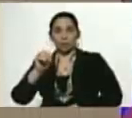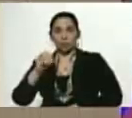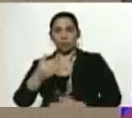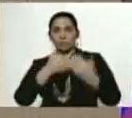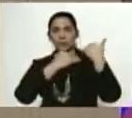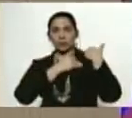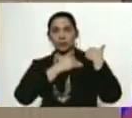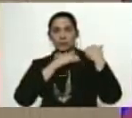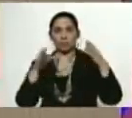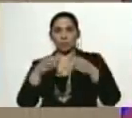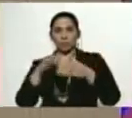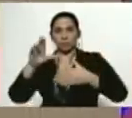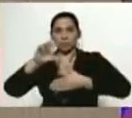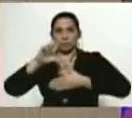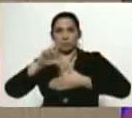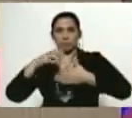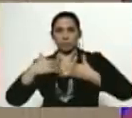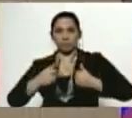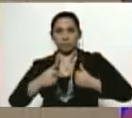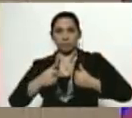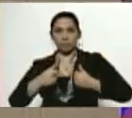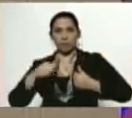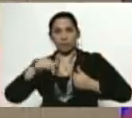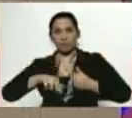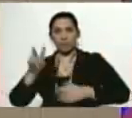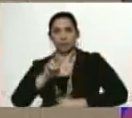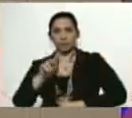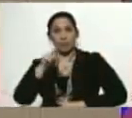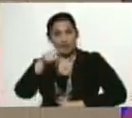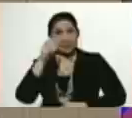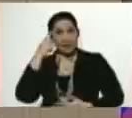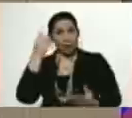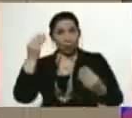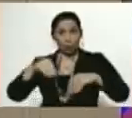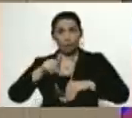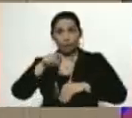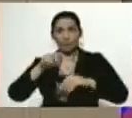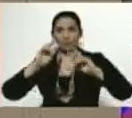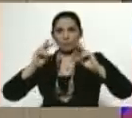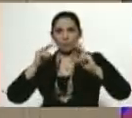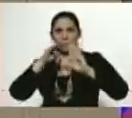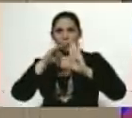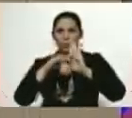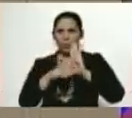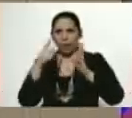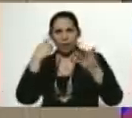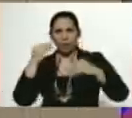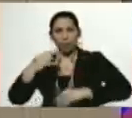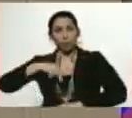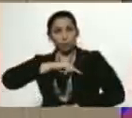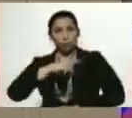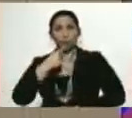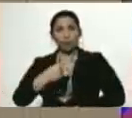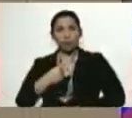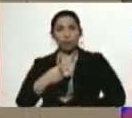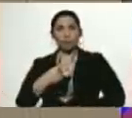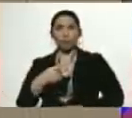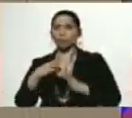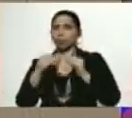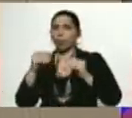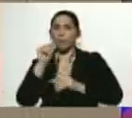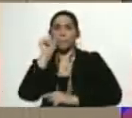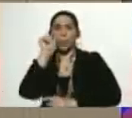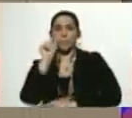Venezuela. Este es el acuerdo, estos son los términos del acuerdo que nosotros suscribimos en todos sus